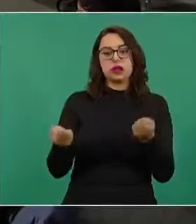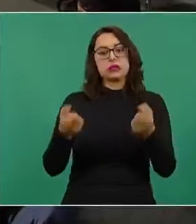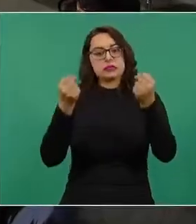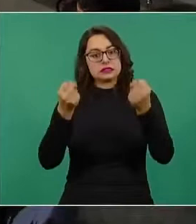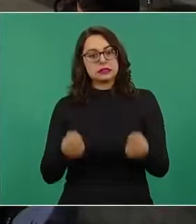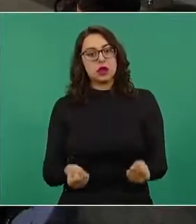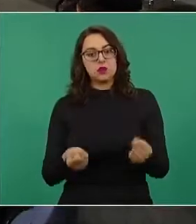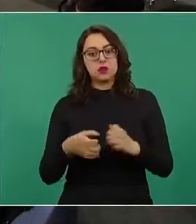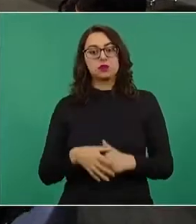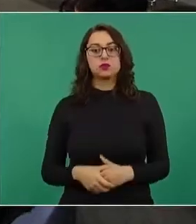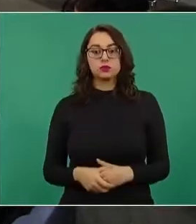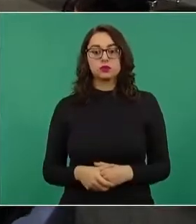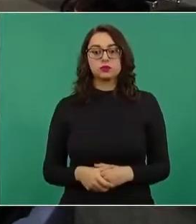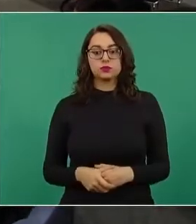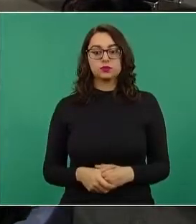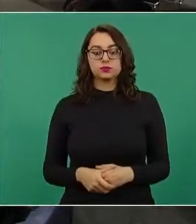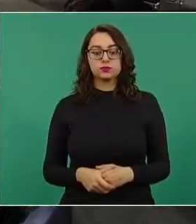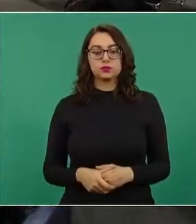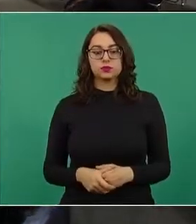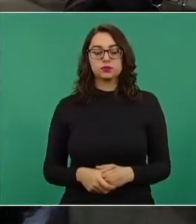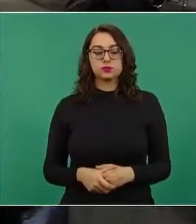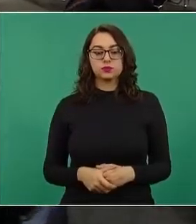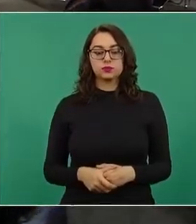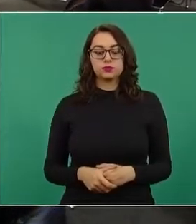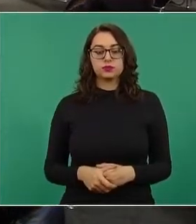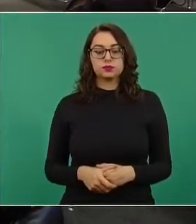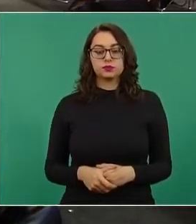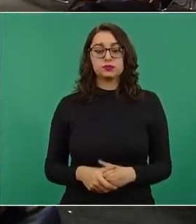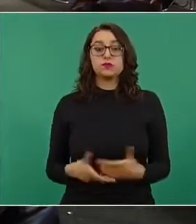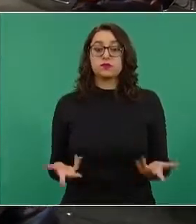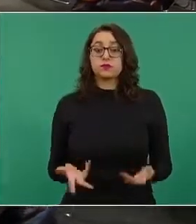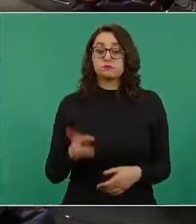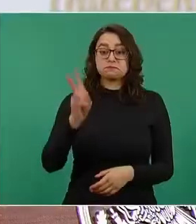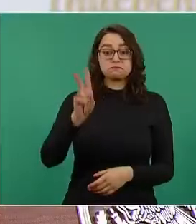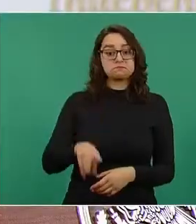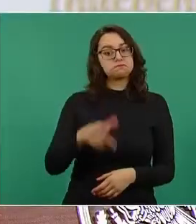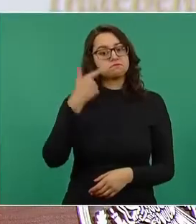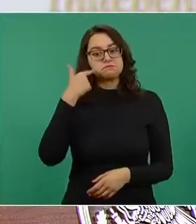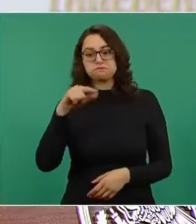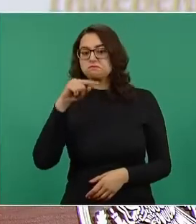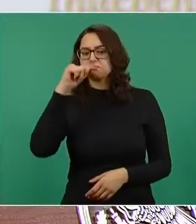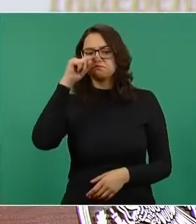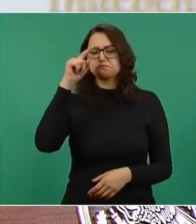No es para presumir,